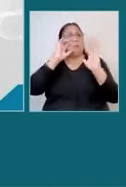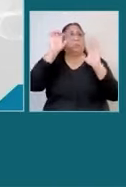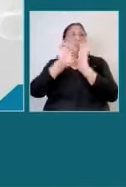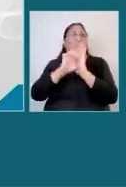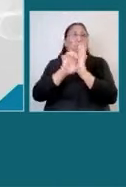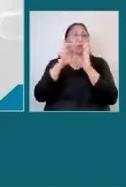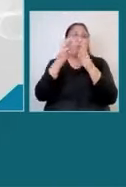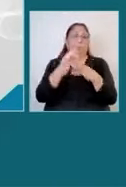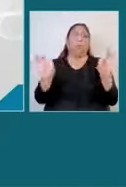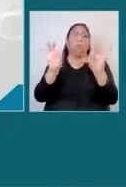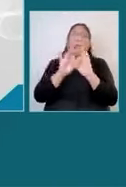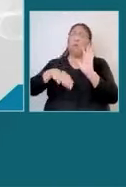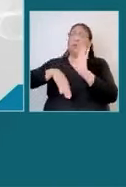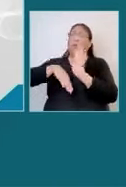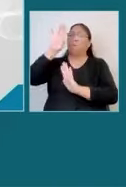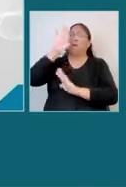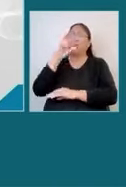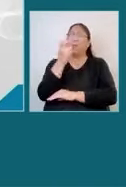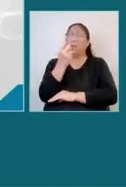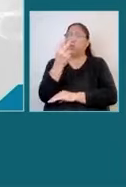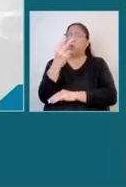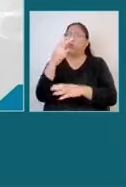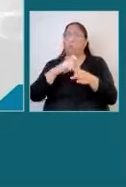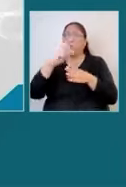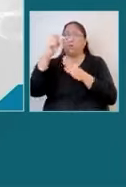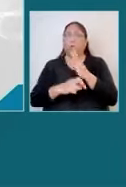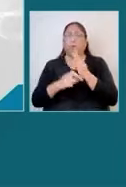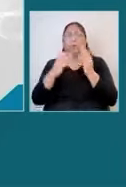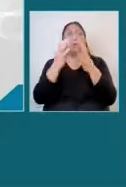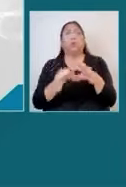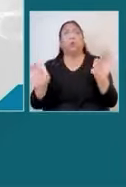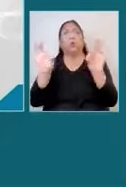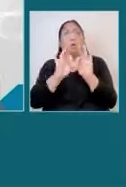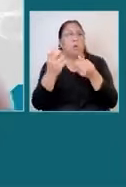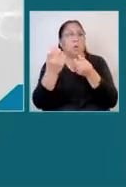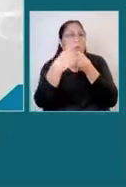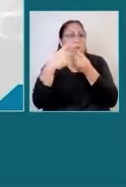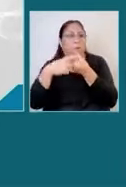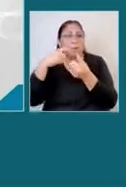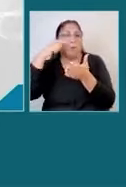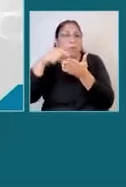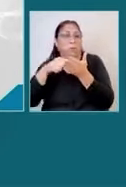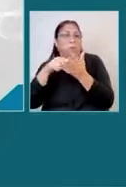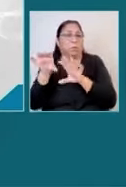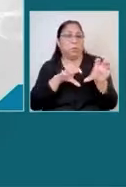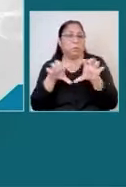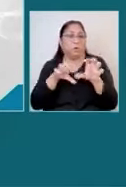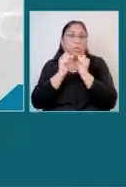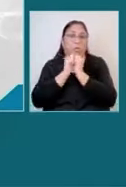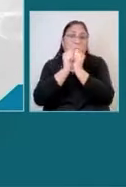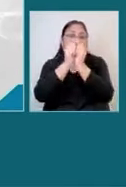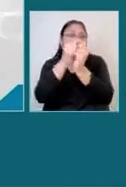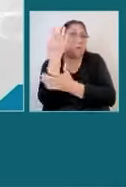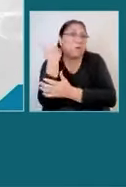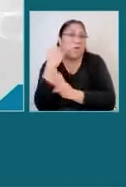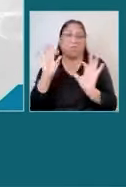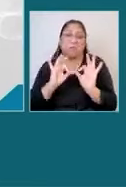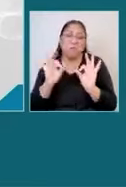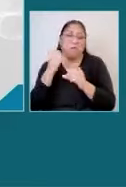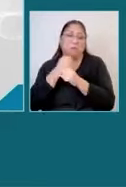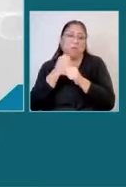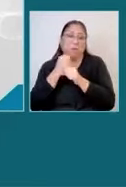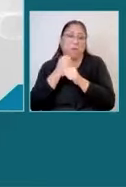¿no? Ya tenemos más de 12 proyectos con importante participación de este tipo de actores que se están juntando, que no estaban acostumbrados a trabajar juntos, pero